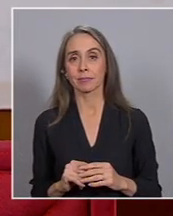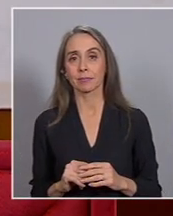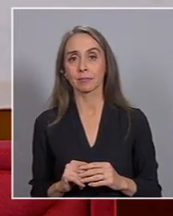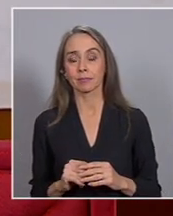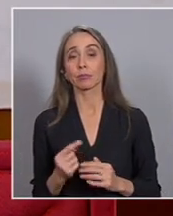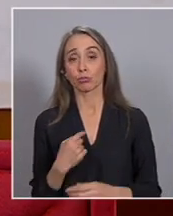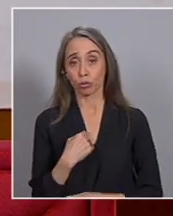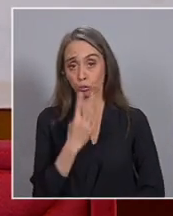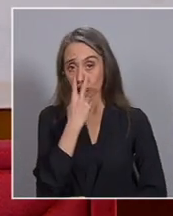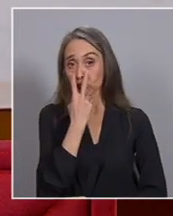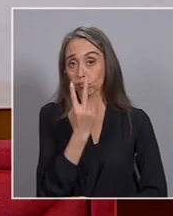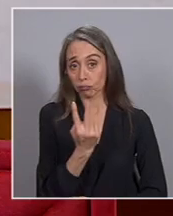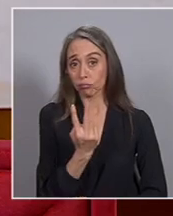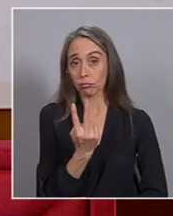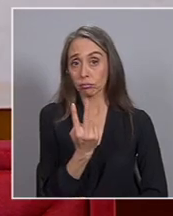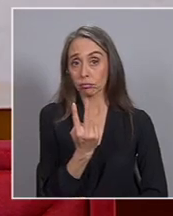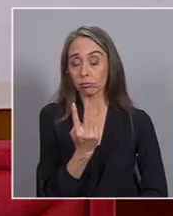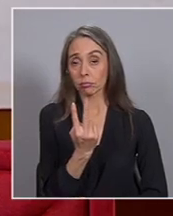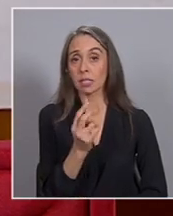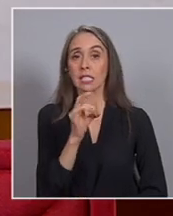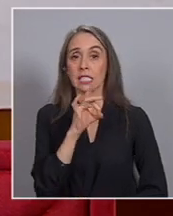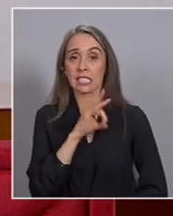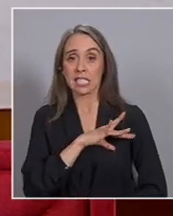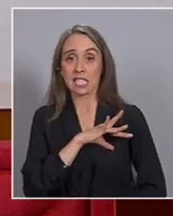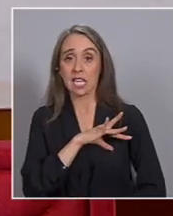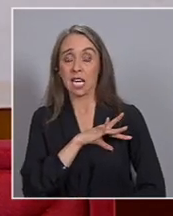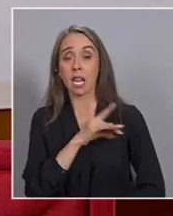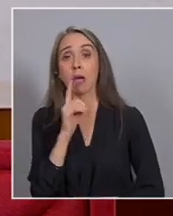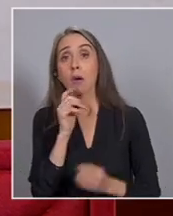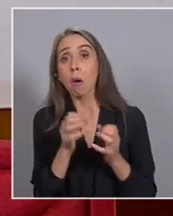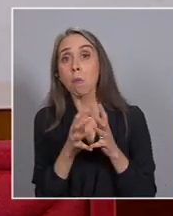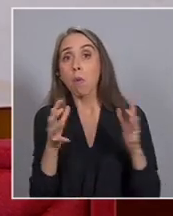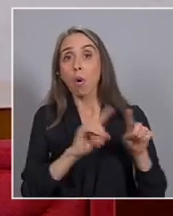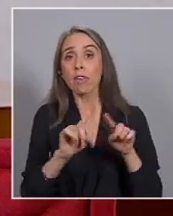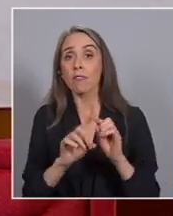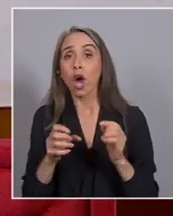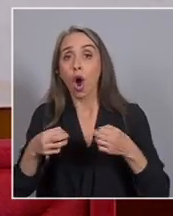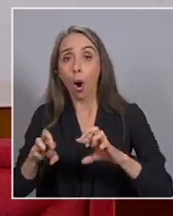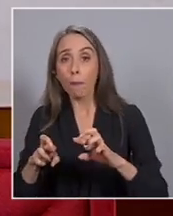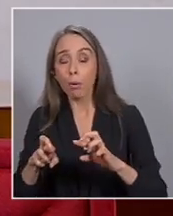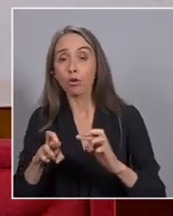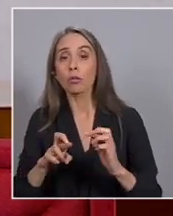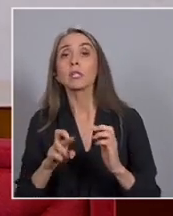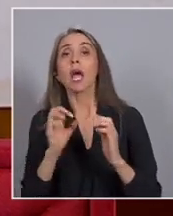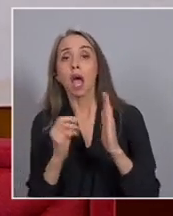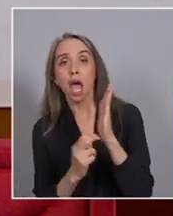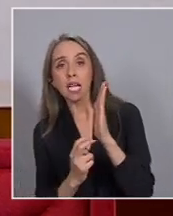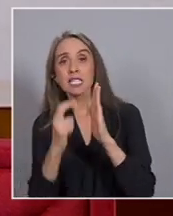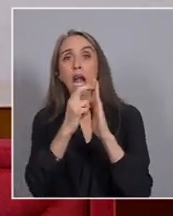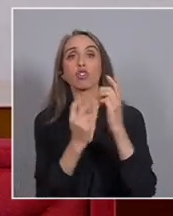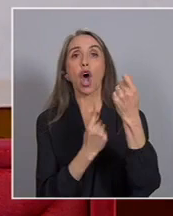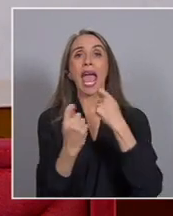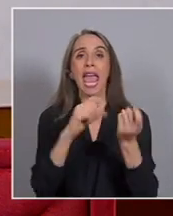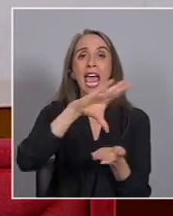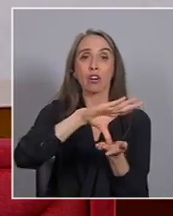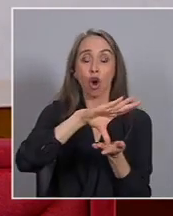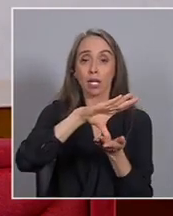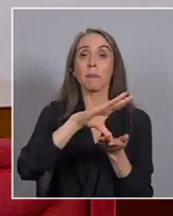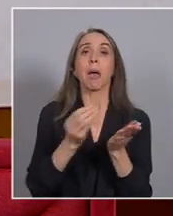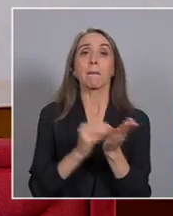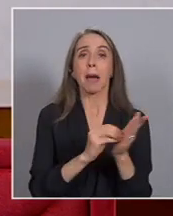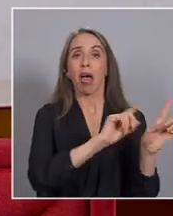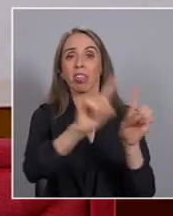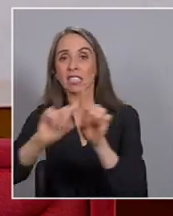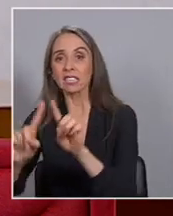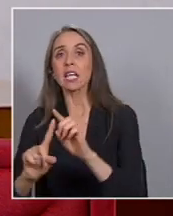He visto que Chile tiene numerosas oportunidades para dar un salto hacia una economía más diversa, productiva, sostenible e